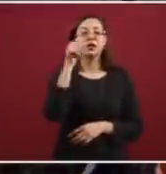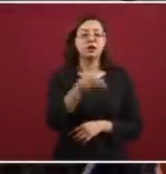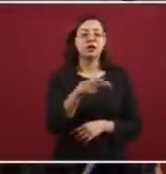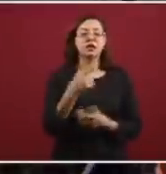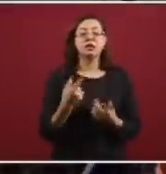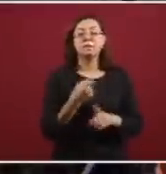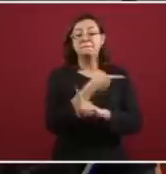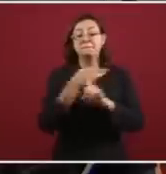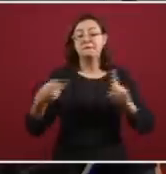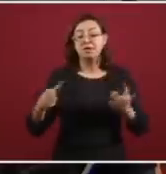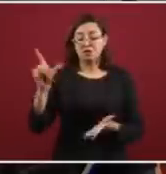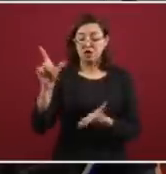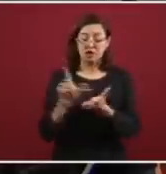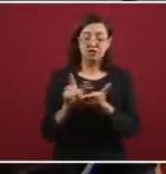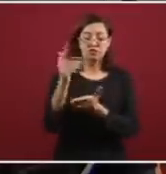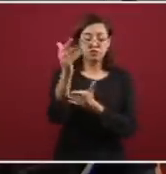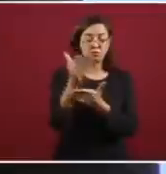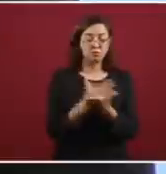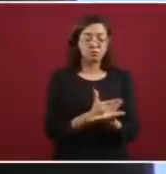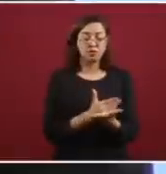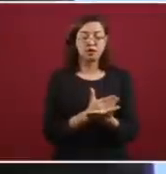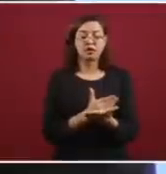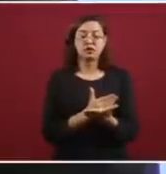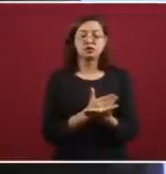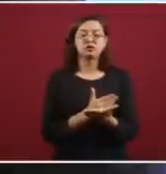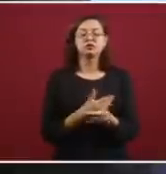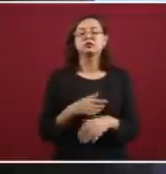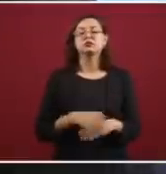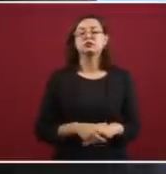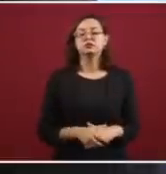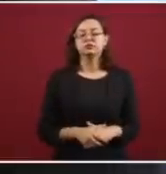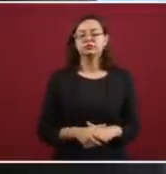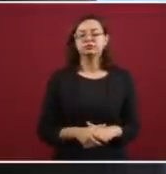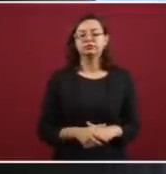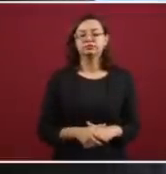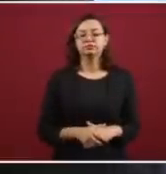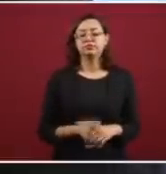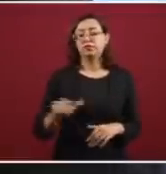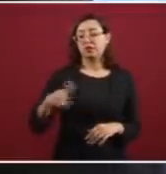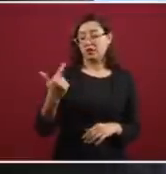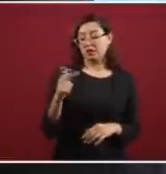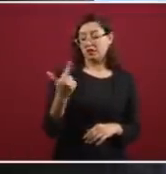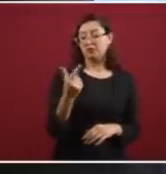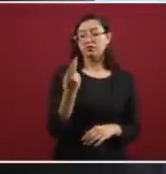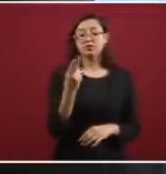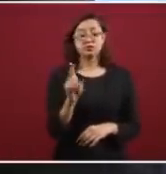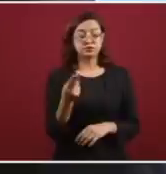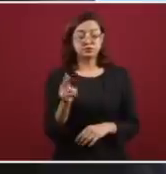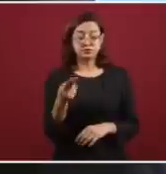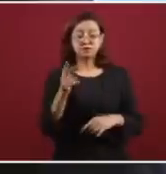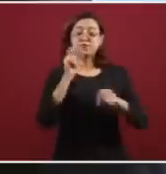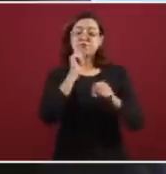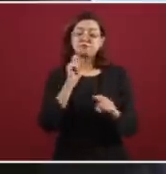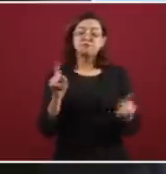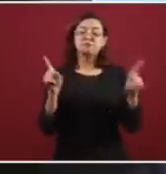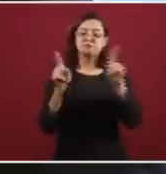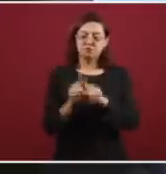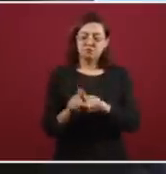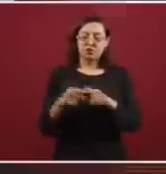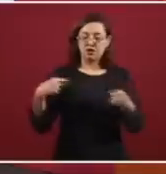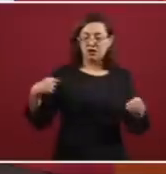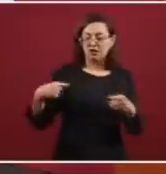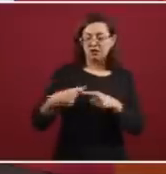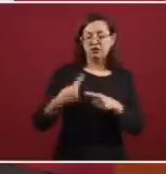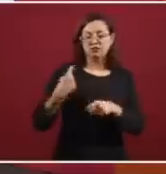medio litro por cada 20 litros. El 12 de noviembre, también en esta semana